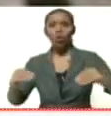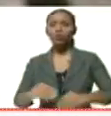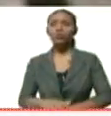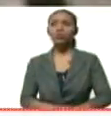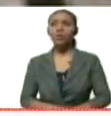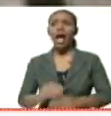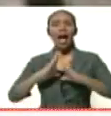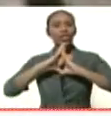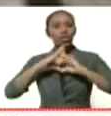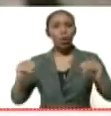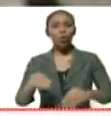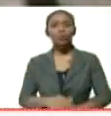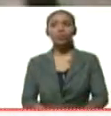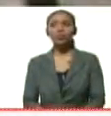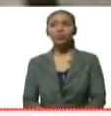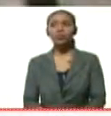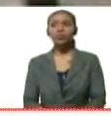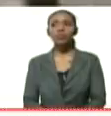a todos,